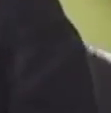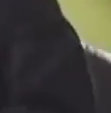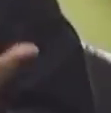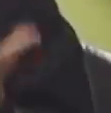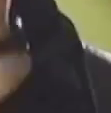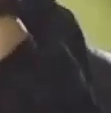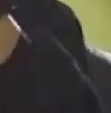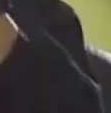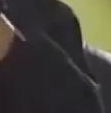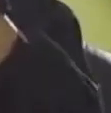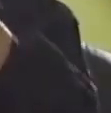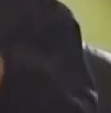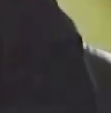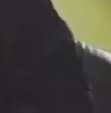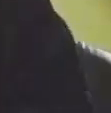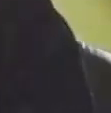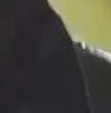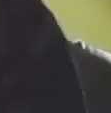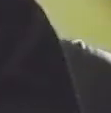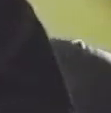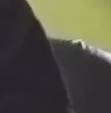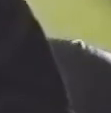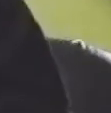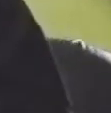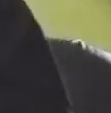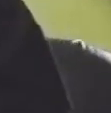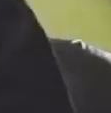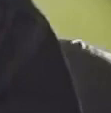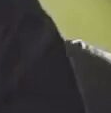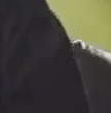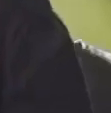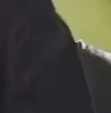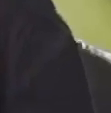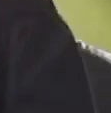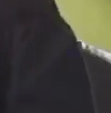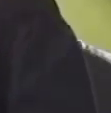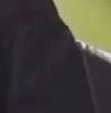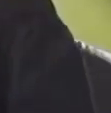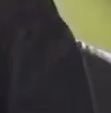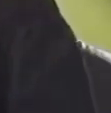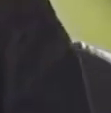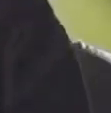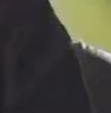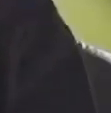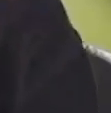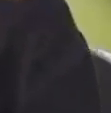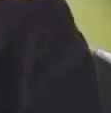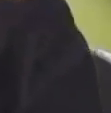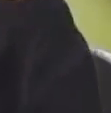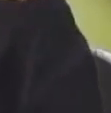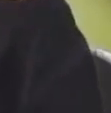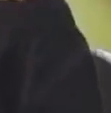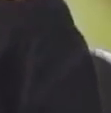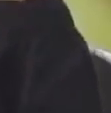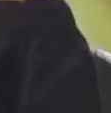Bienvenidos a este segmento de apoyo psicosocial. Mi nombre es